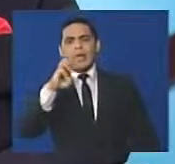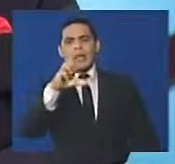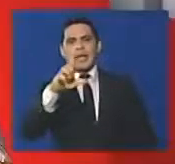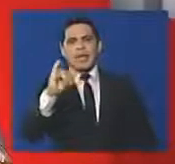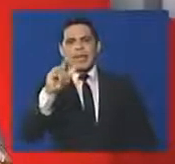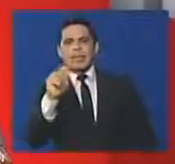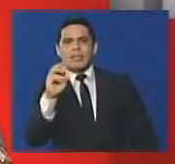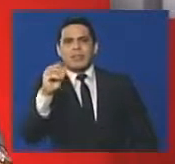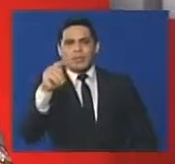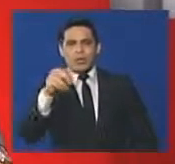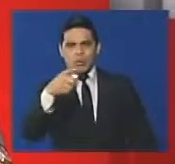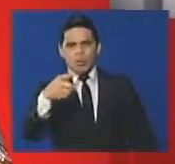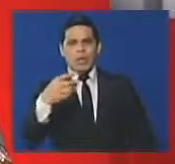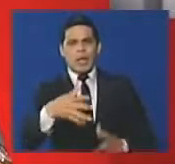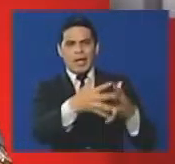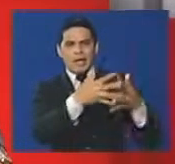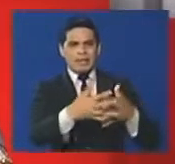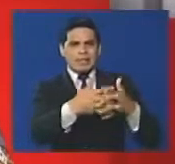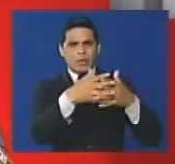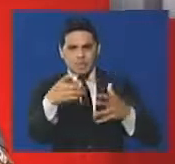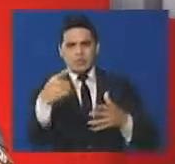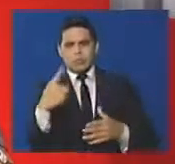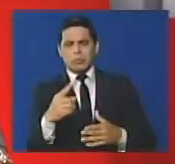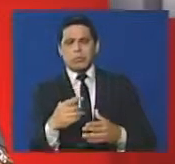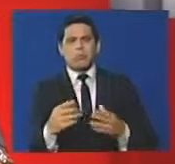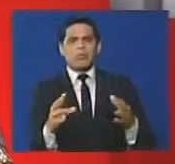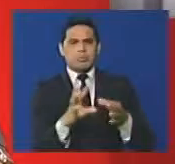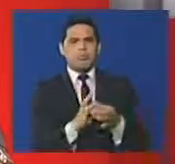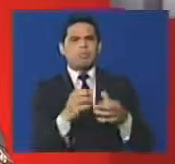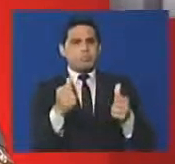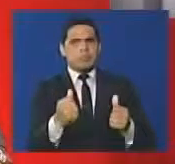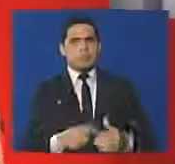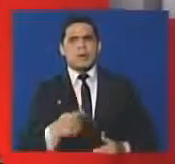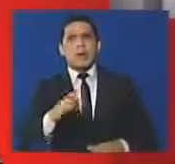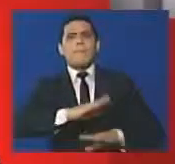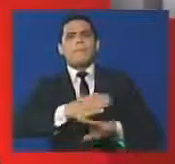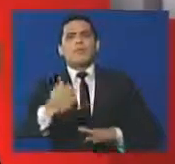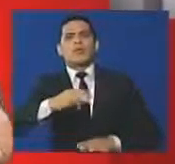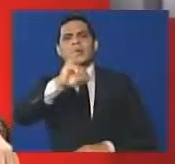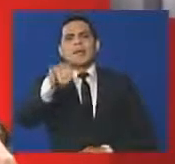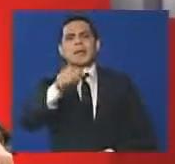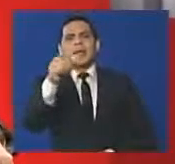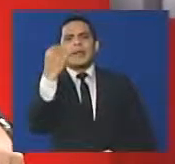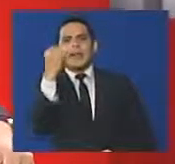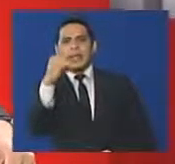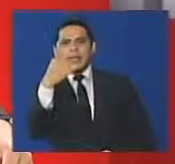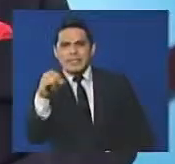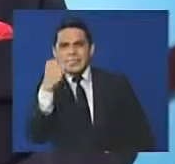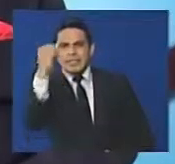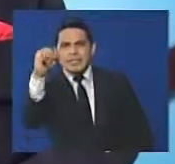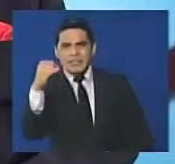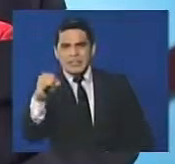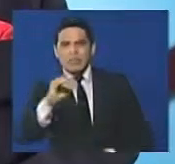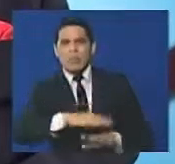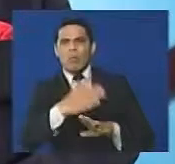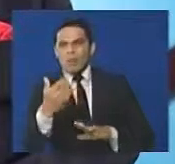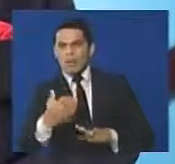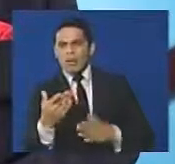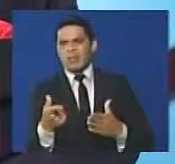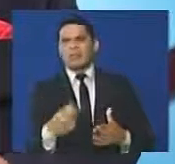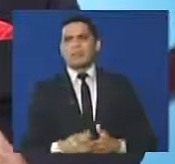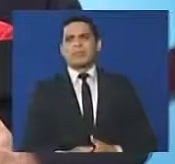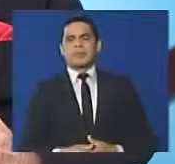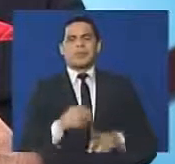De Duke Ellington y de esos grandes exponentes del jazz. ¿Por qué el jazz? Bueno, porque